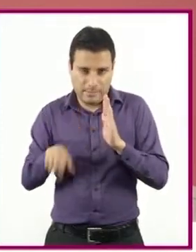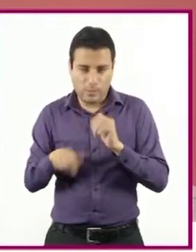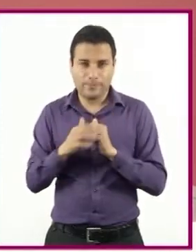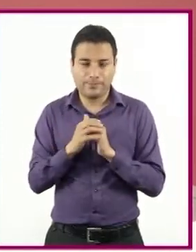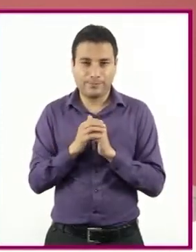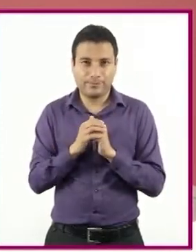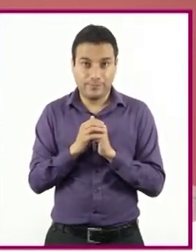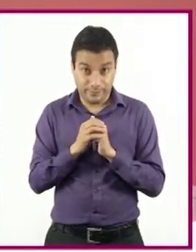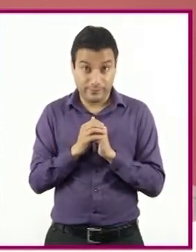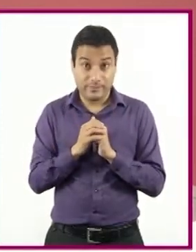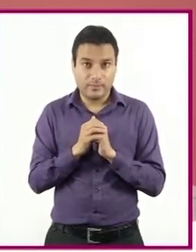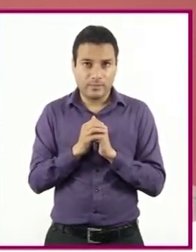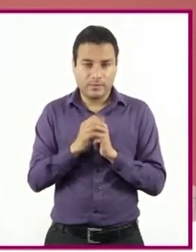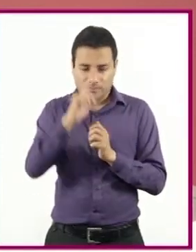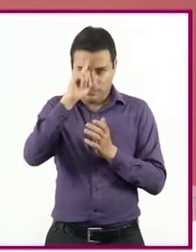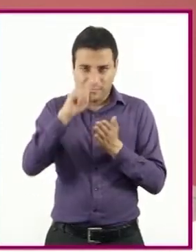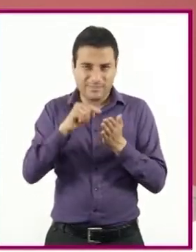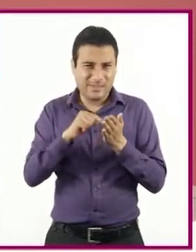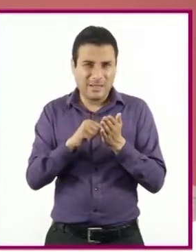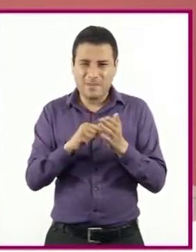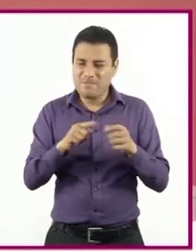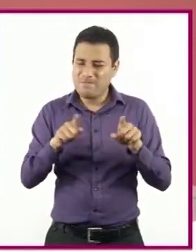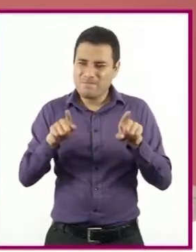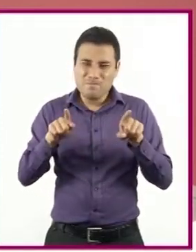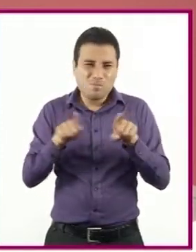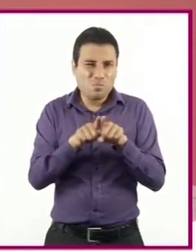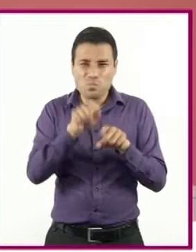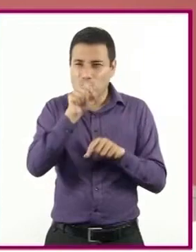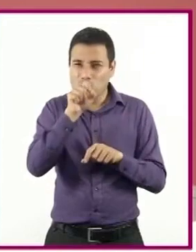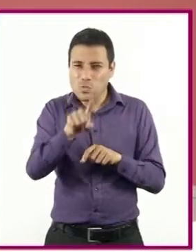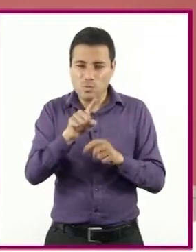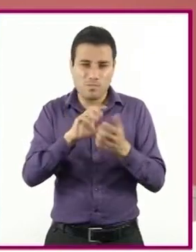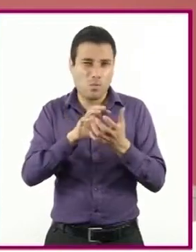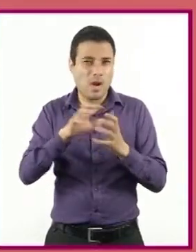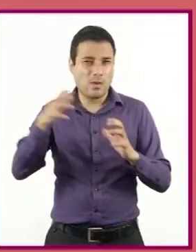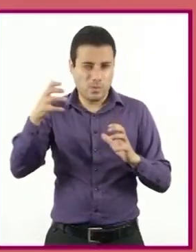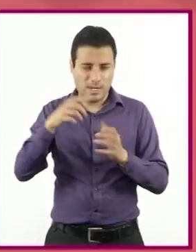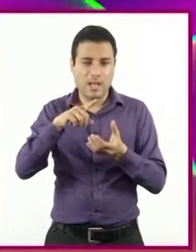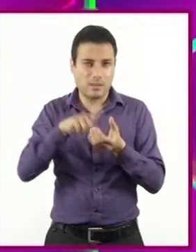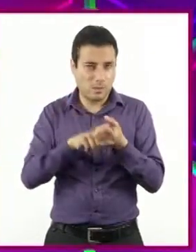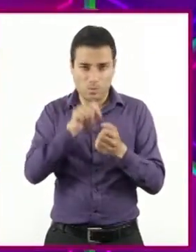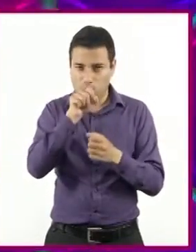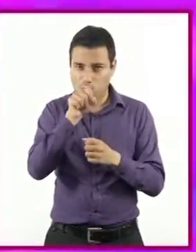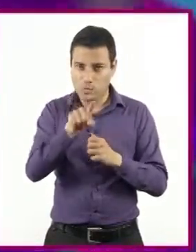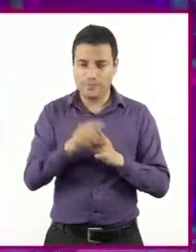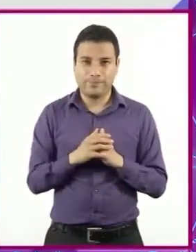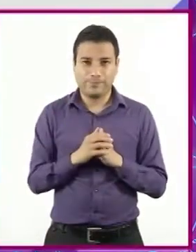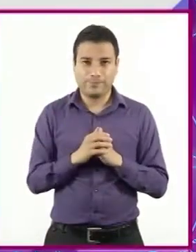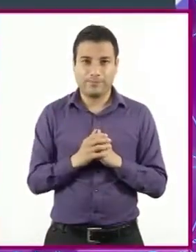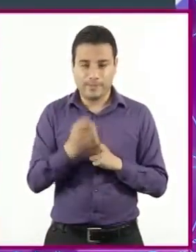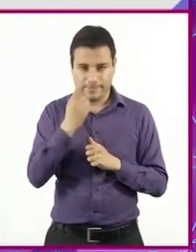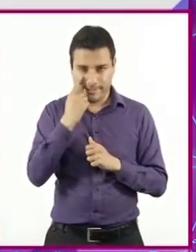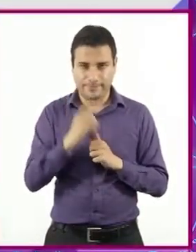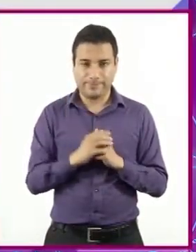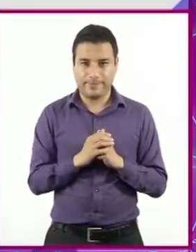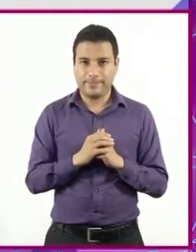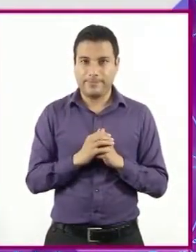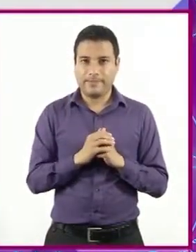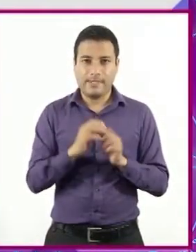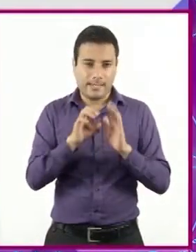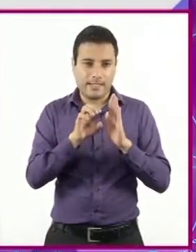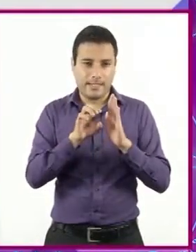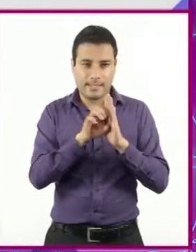que reaccionaban el mismo número de moléculas de cada uno. Ahora, observamos el ejemplo del